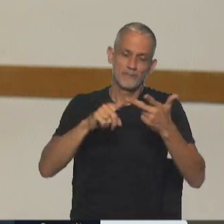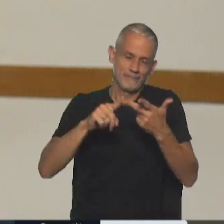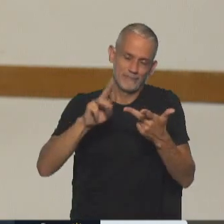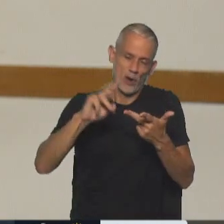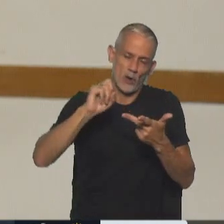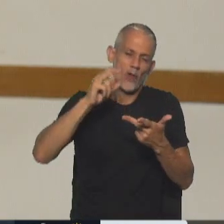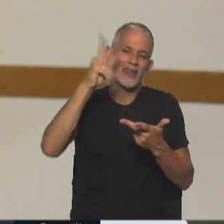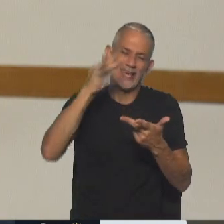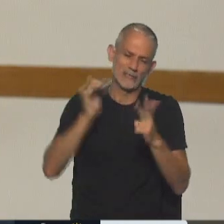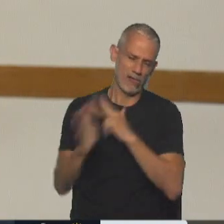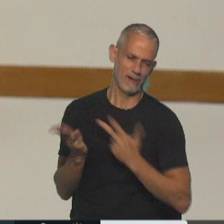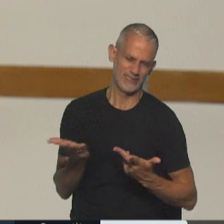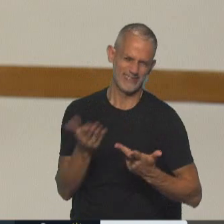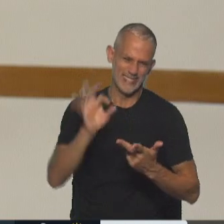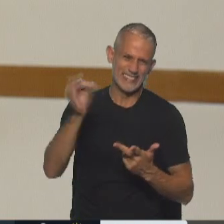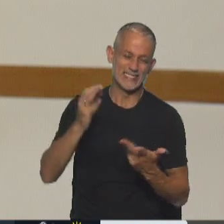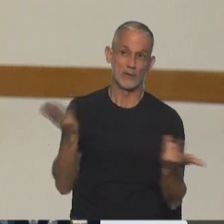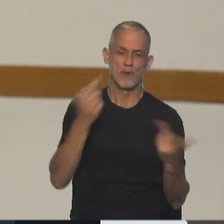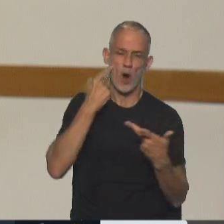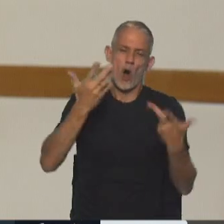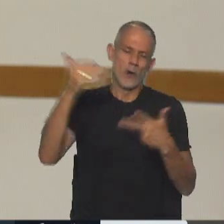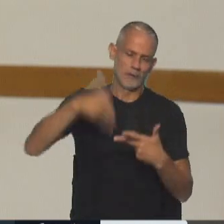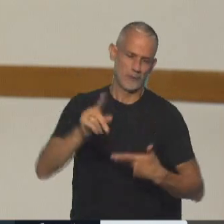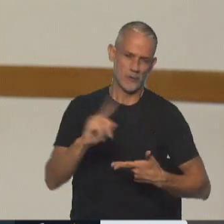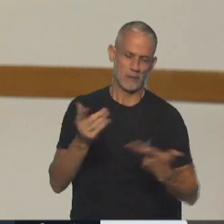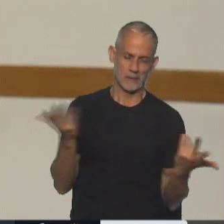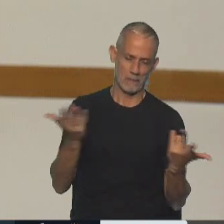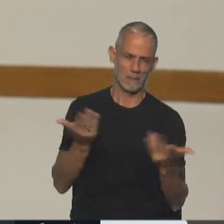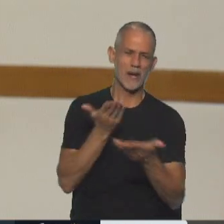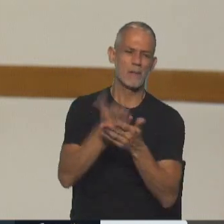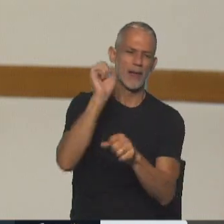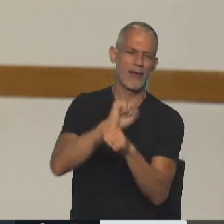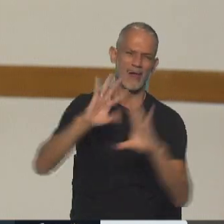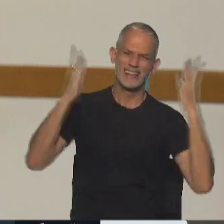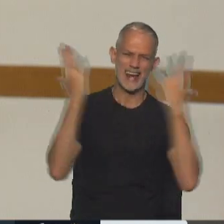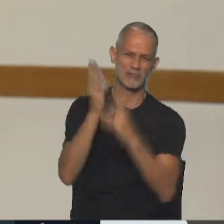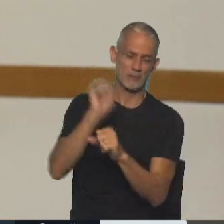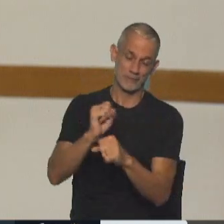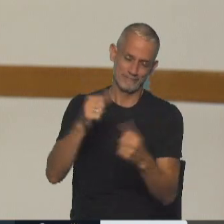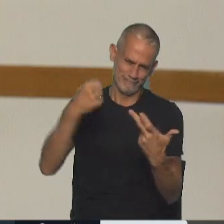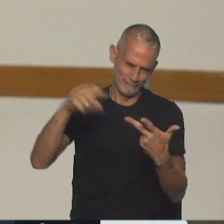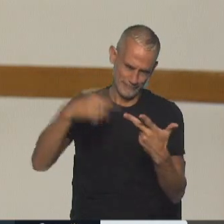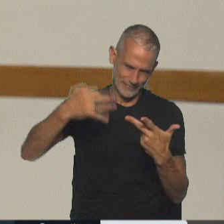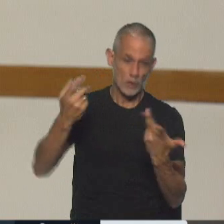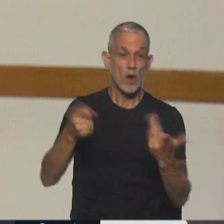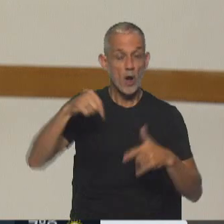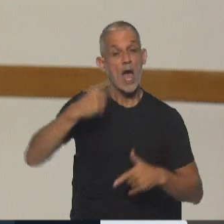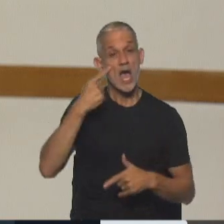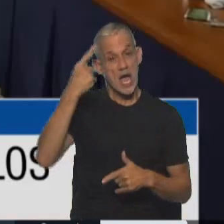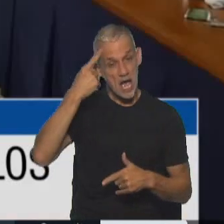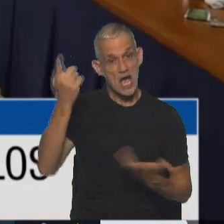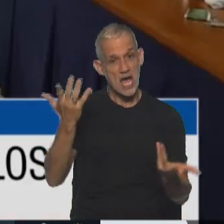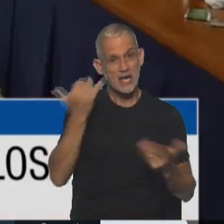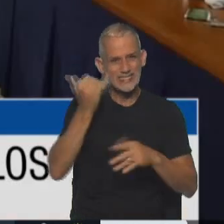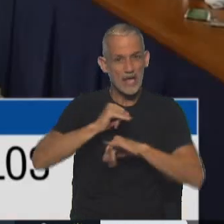Rodríguez Simón que sabemos que por razones obvias no iba a venir porque tiene pedido de captura internacional Aunque hoy se conoció coincidentemente